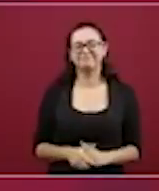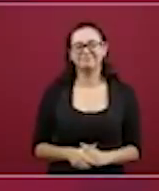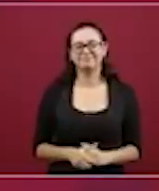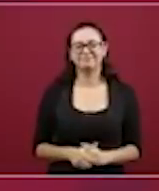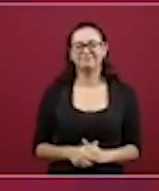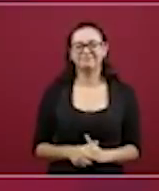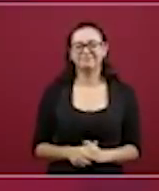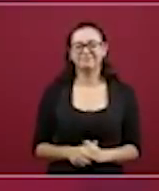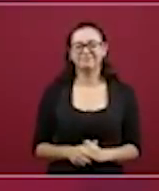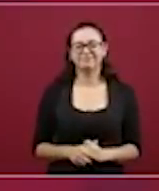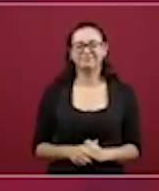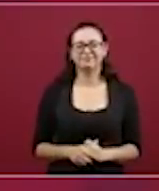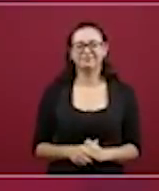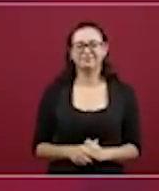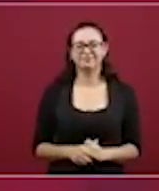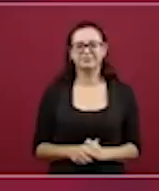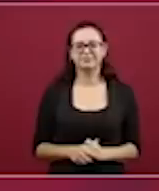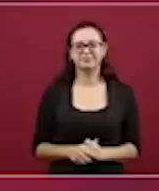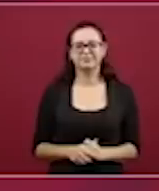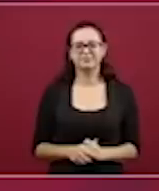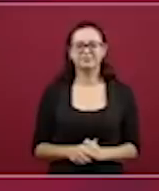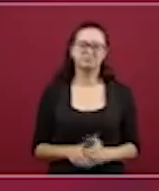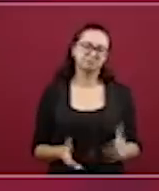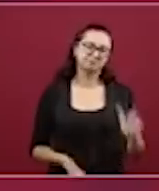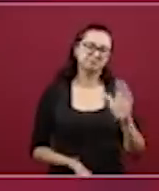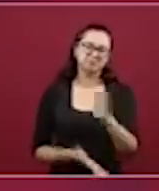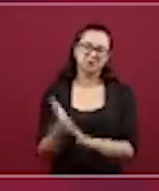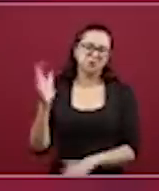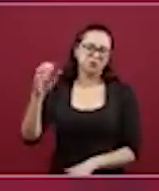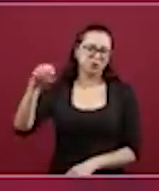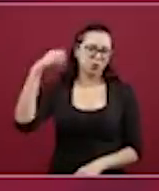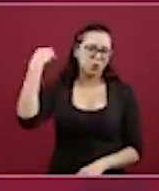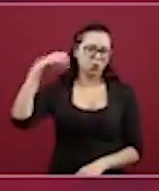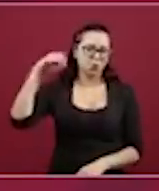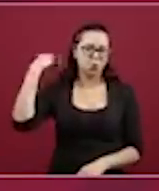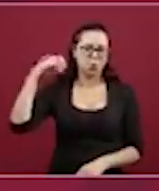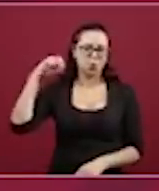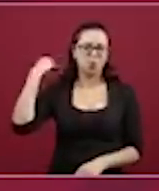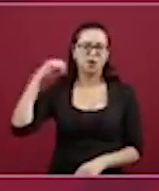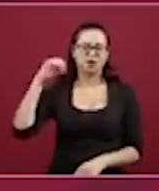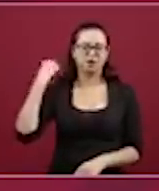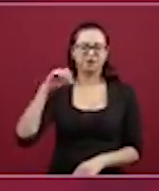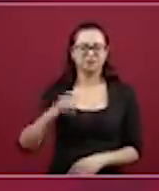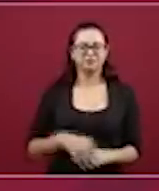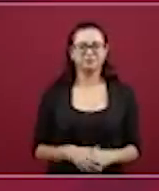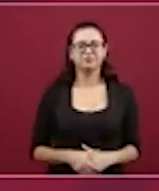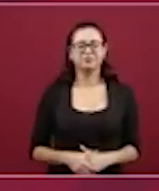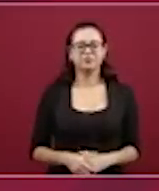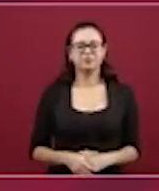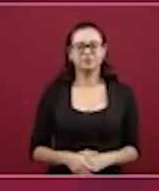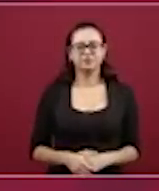Vamos a estar en Oaxaca el día de hoy.